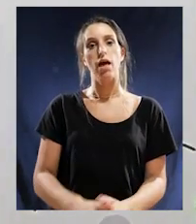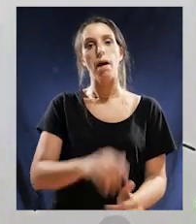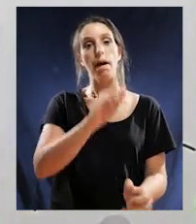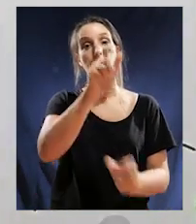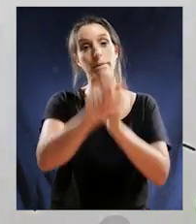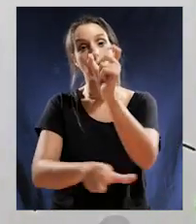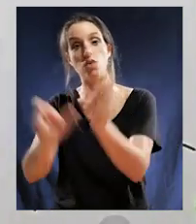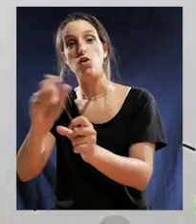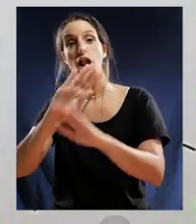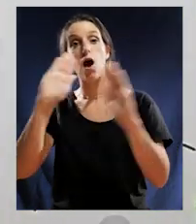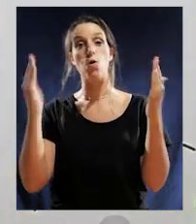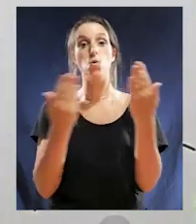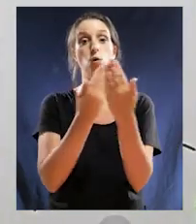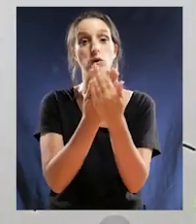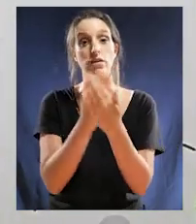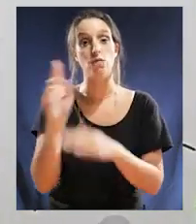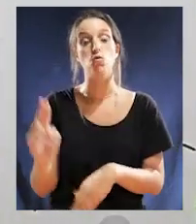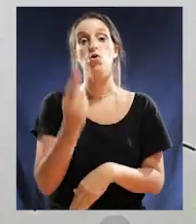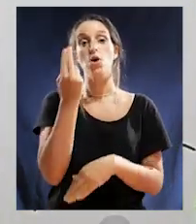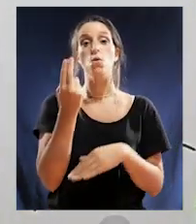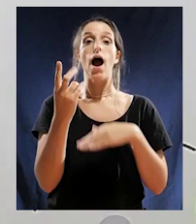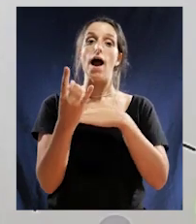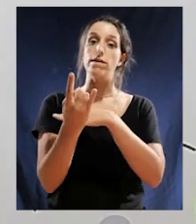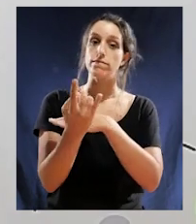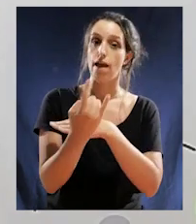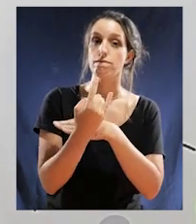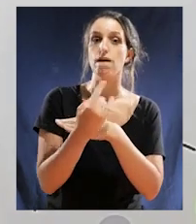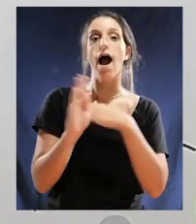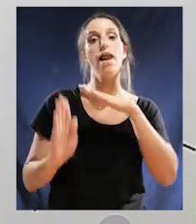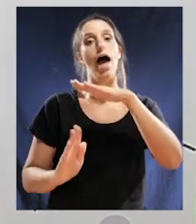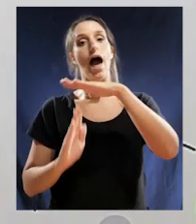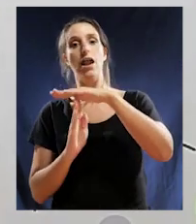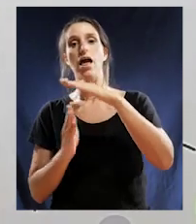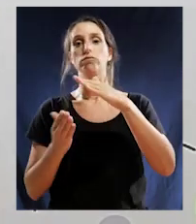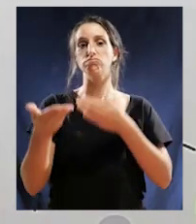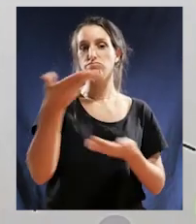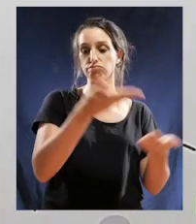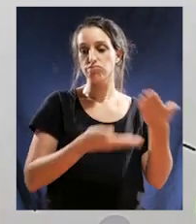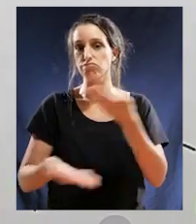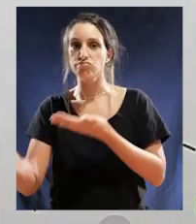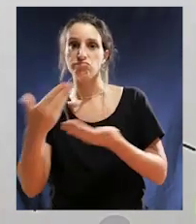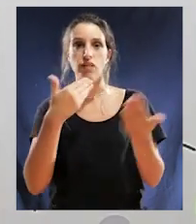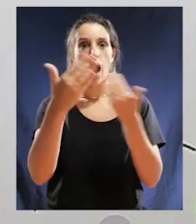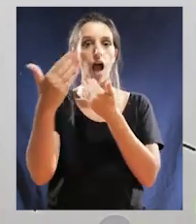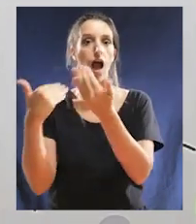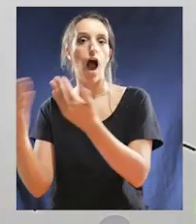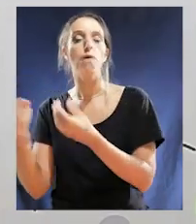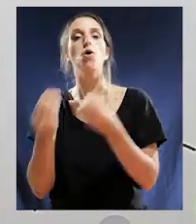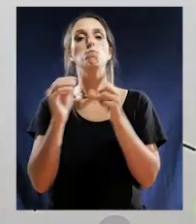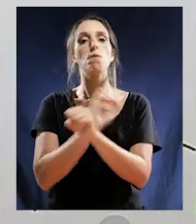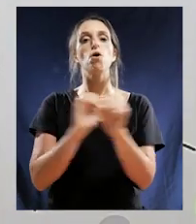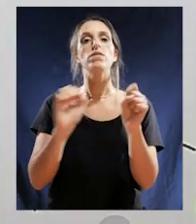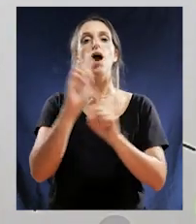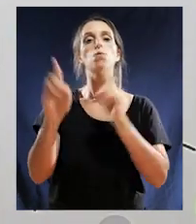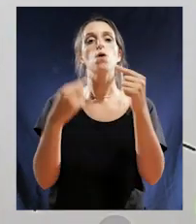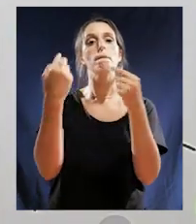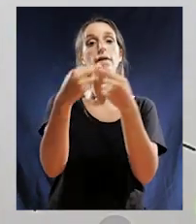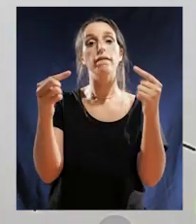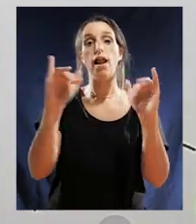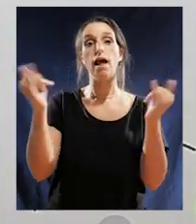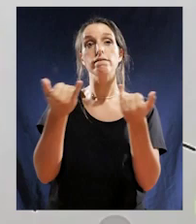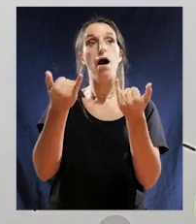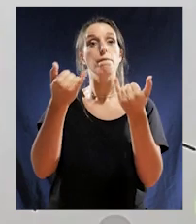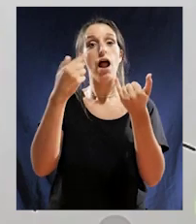la gente de UNICEF Uruguay, del Plan Ceibal, la gente de la ANEP, bueno, imaginándonos cómo podríamos volver disponible algunos materiales